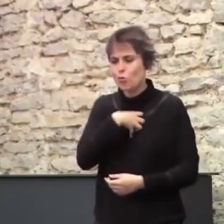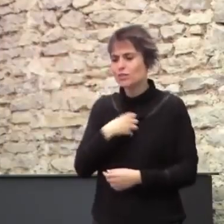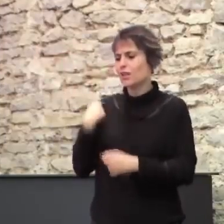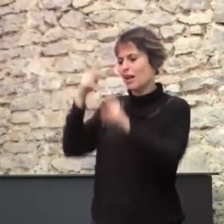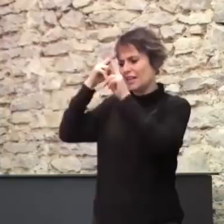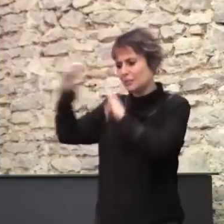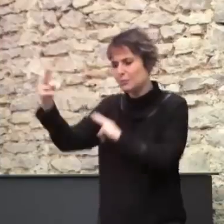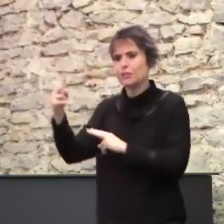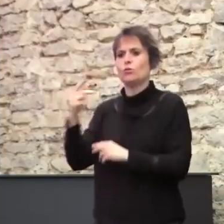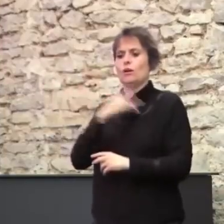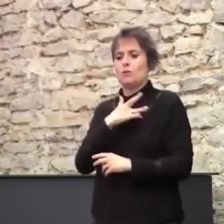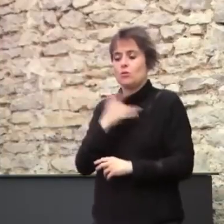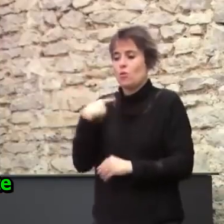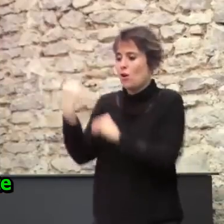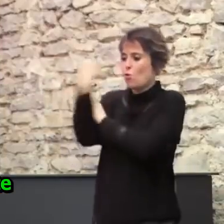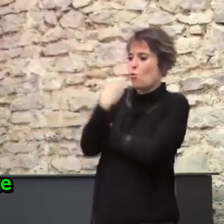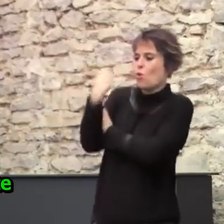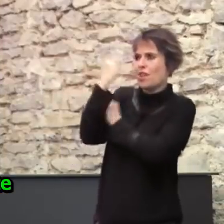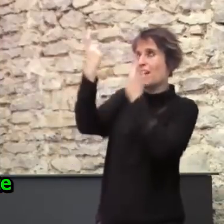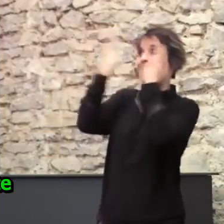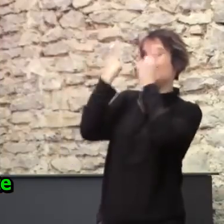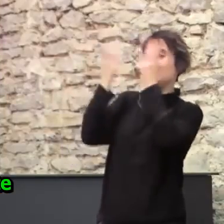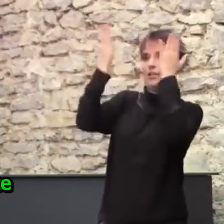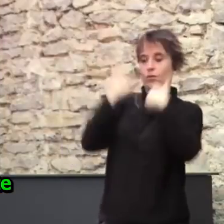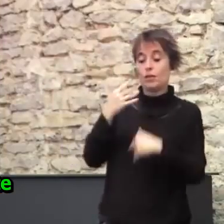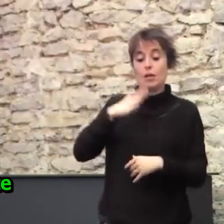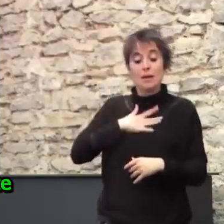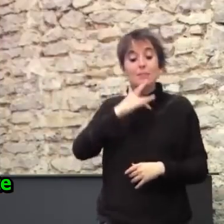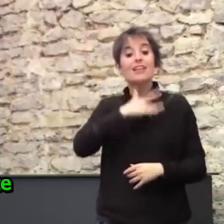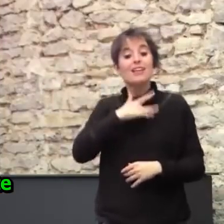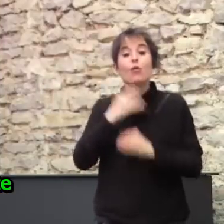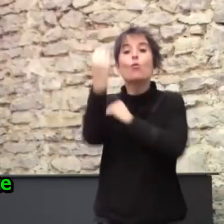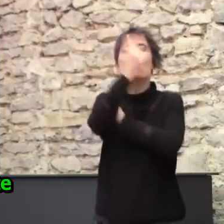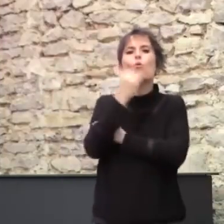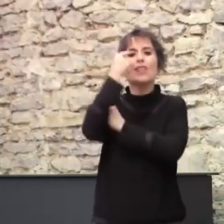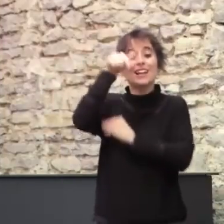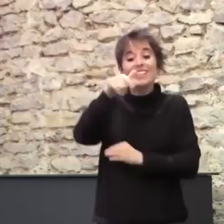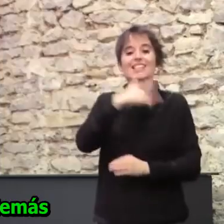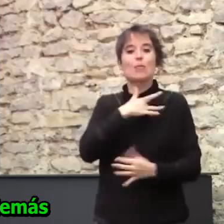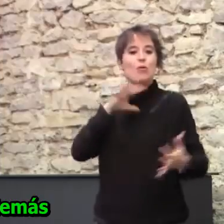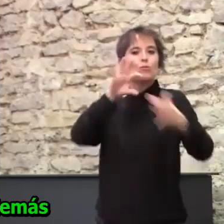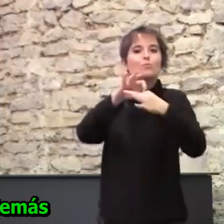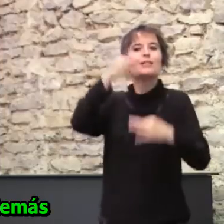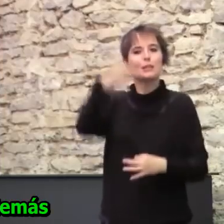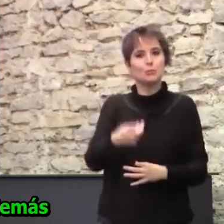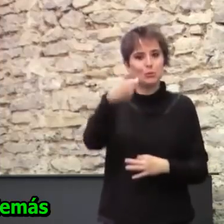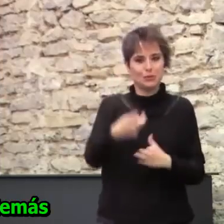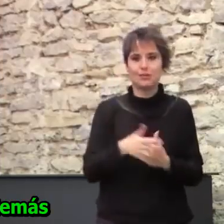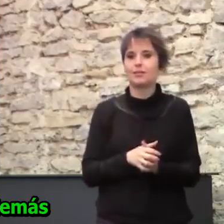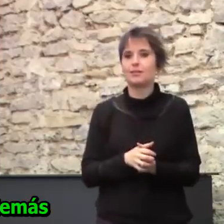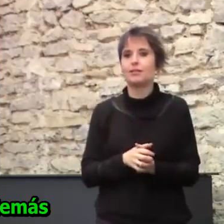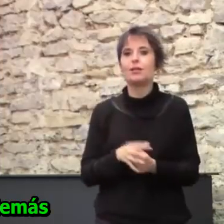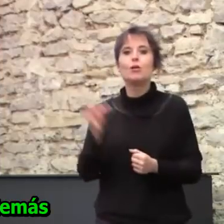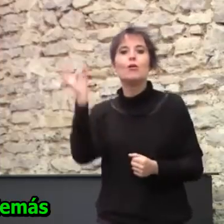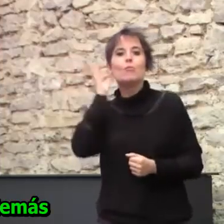amor, no nos enseñan a cuidarnos. Y para mí esto es lo más importante del amor, el tema del cuido, ¿no? Las mujeres